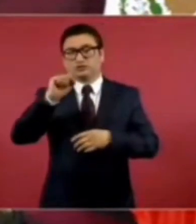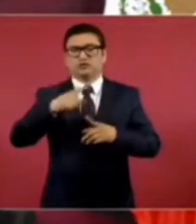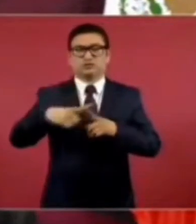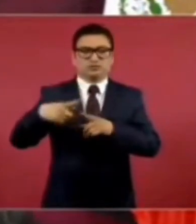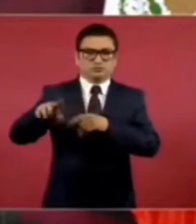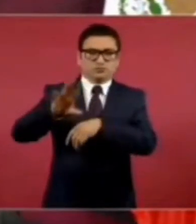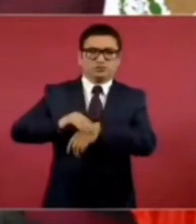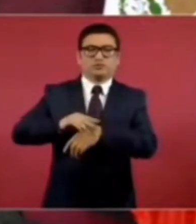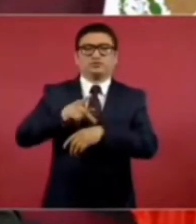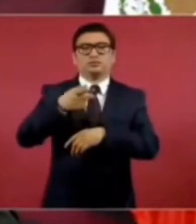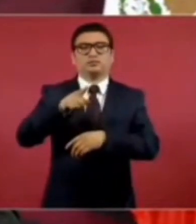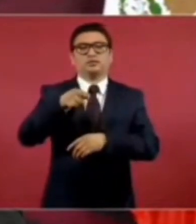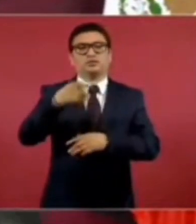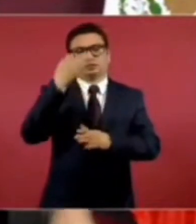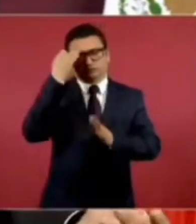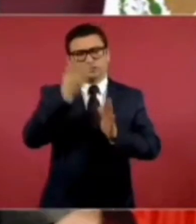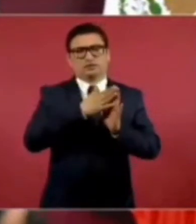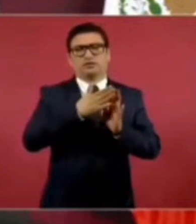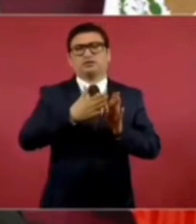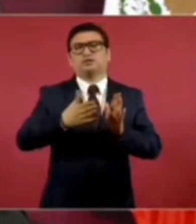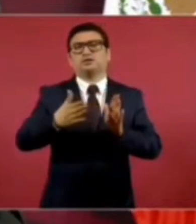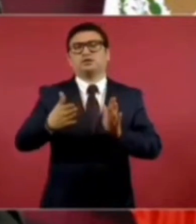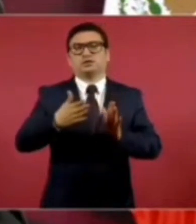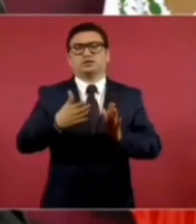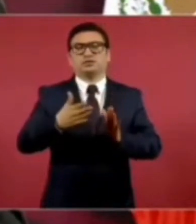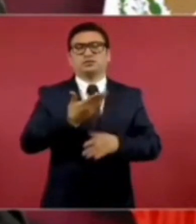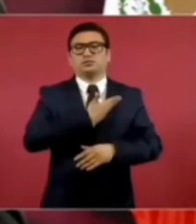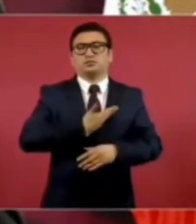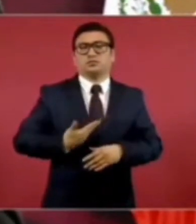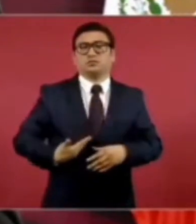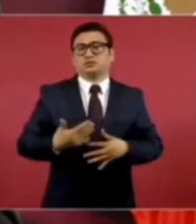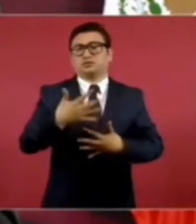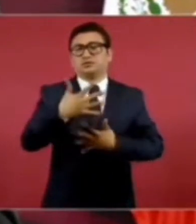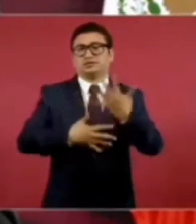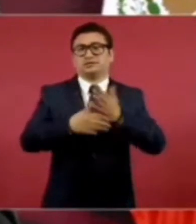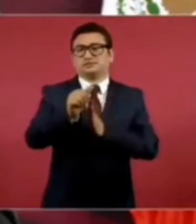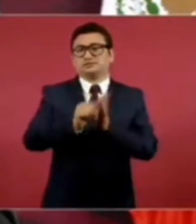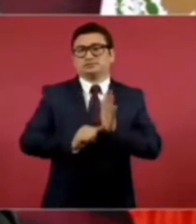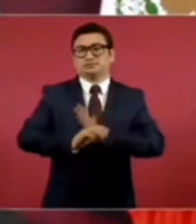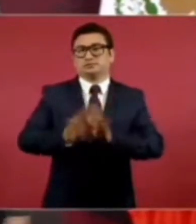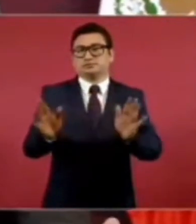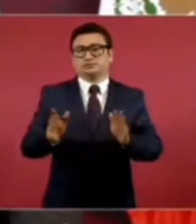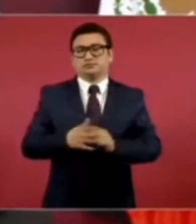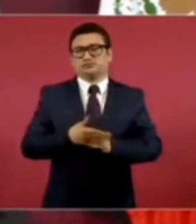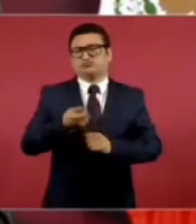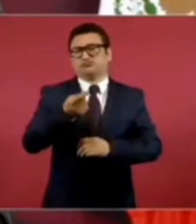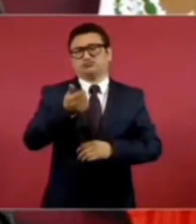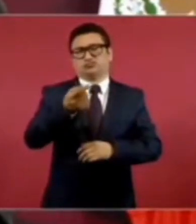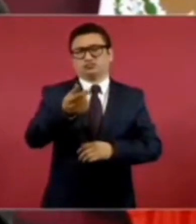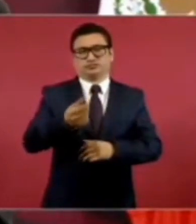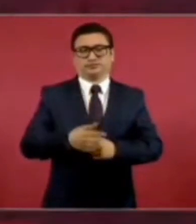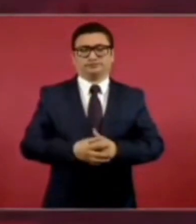Duró 15 meses como presidente, muy poco,